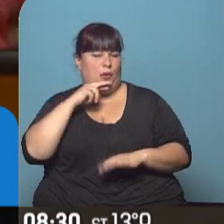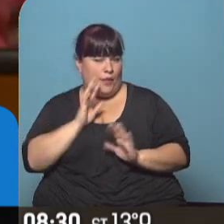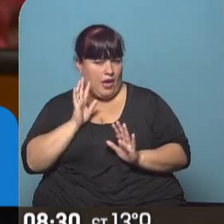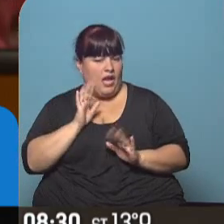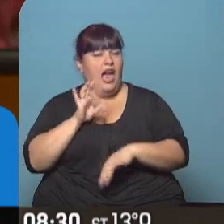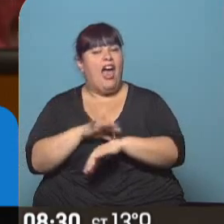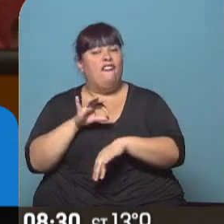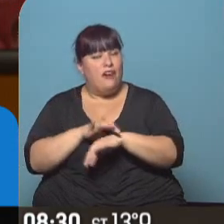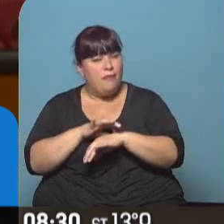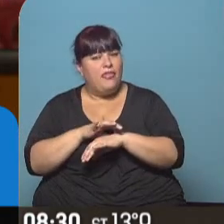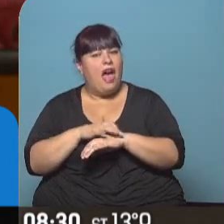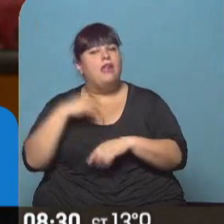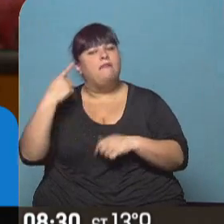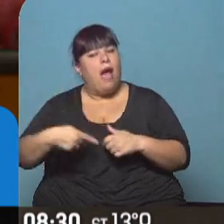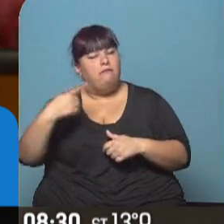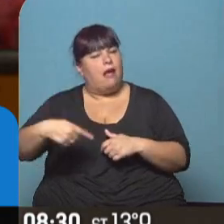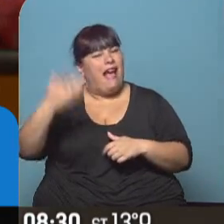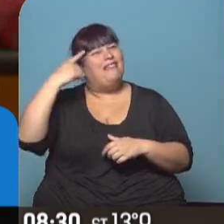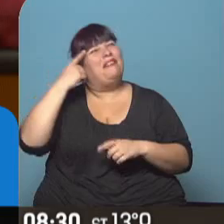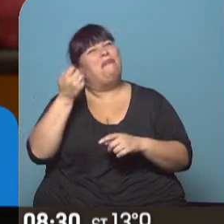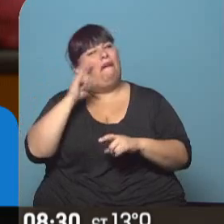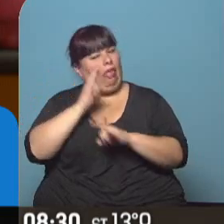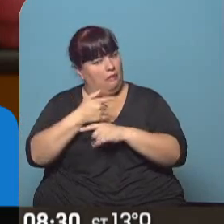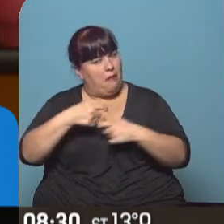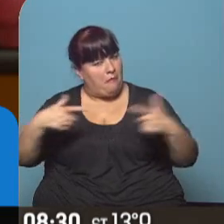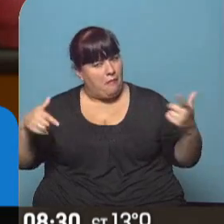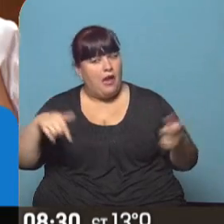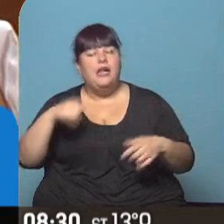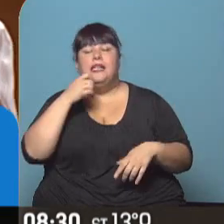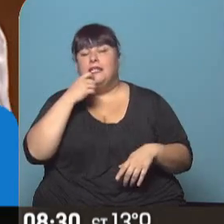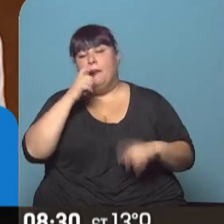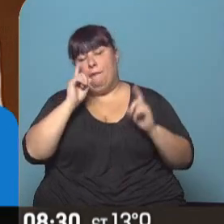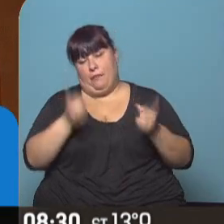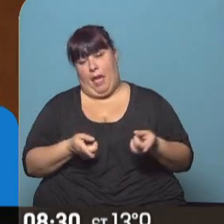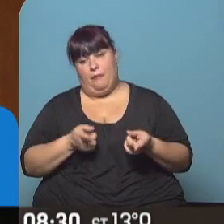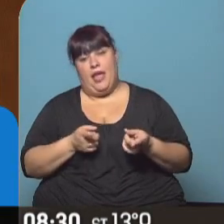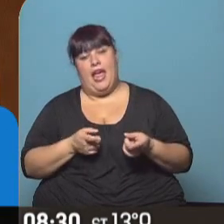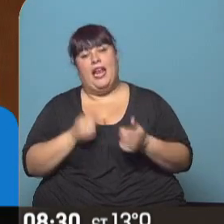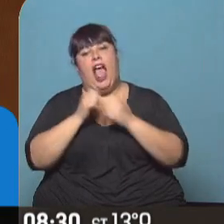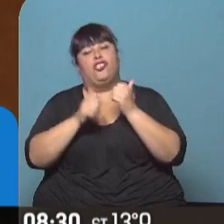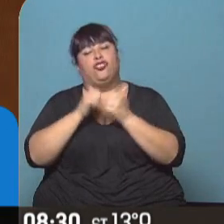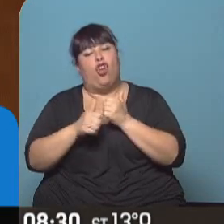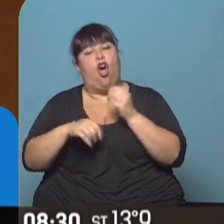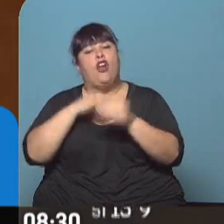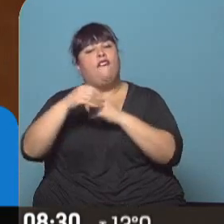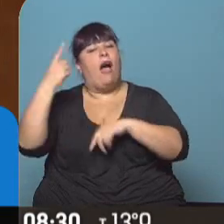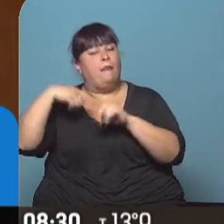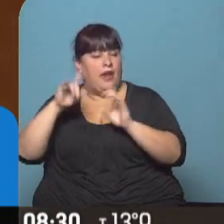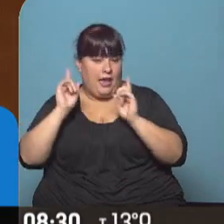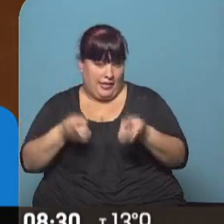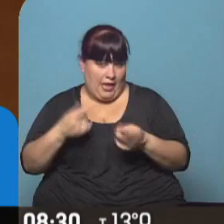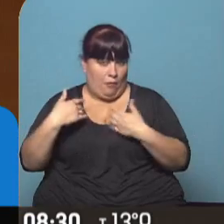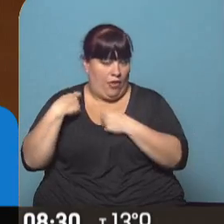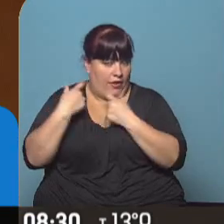Es una enfermedad mucho más frecuente de lo que creemos. Sí, sí. Y si tenemos una historia en la familia, también